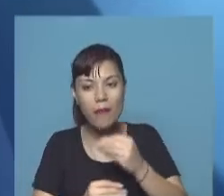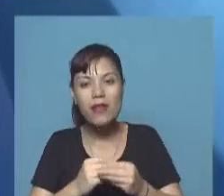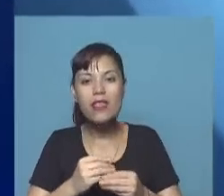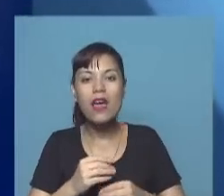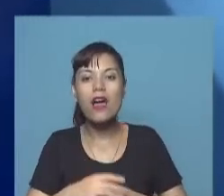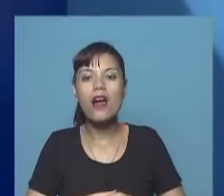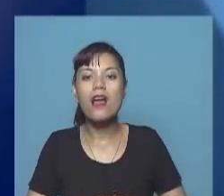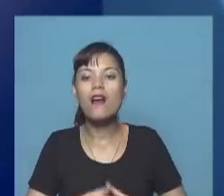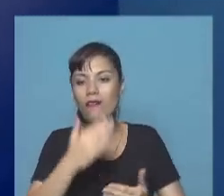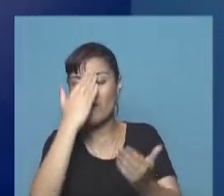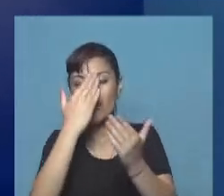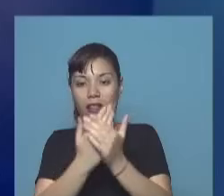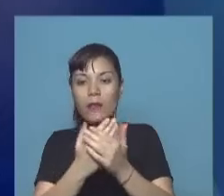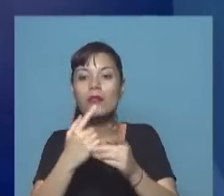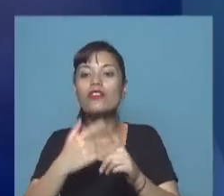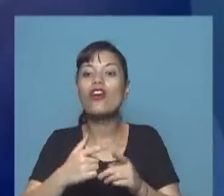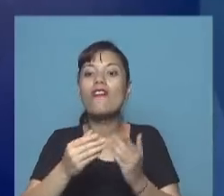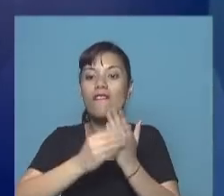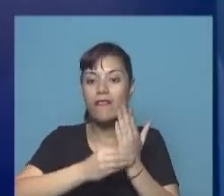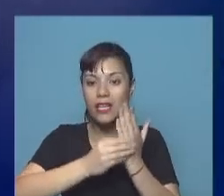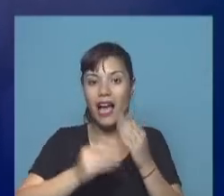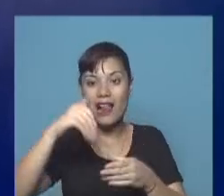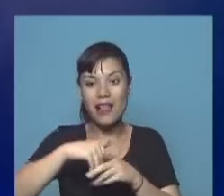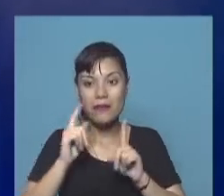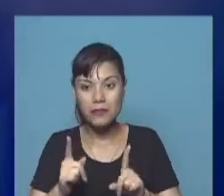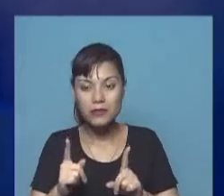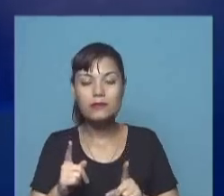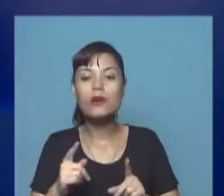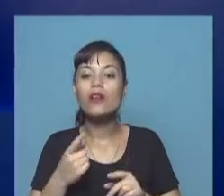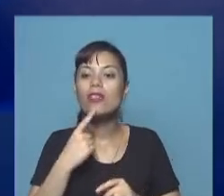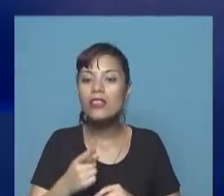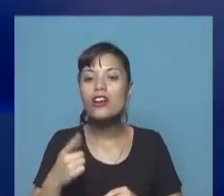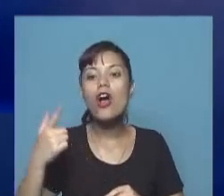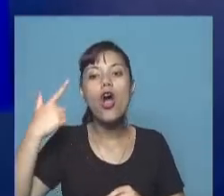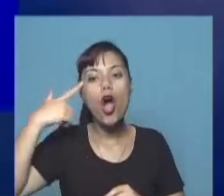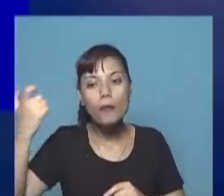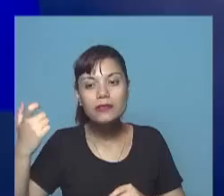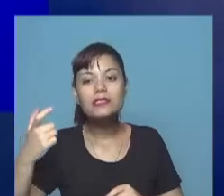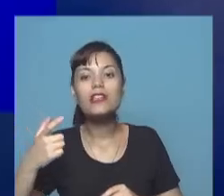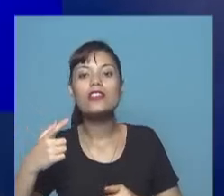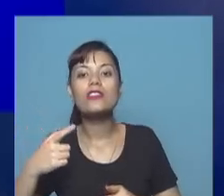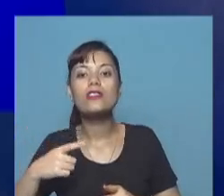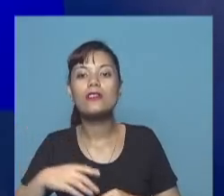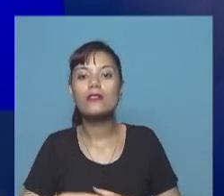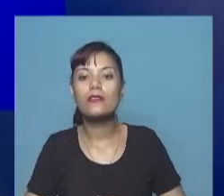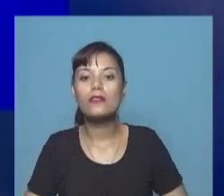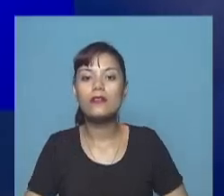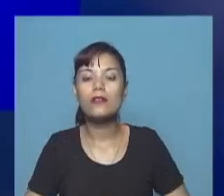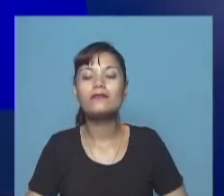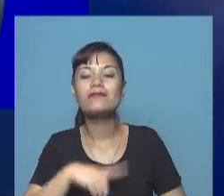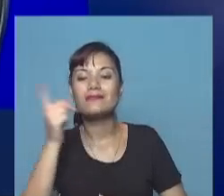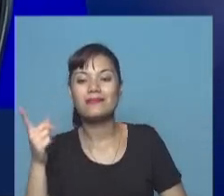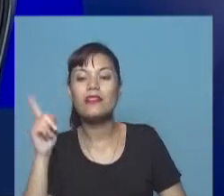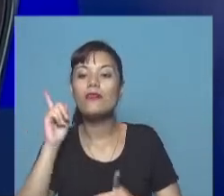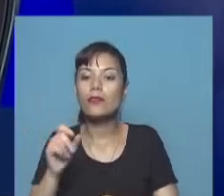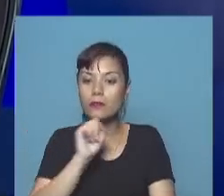fraguar un enfrentamiento. Para el fiscal que interviene en la causa, se trató de un homicidio, de un intento de homicidio calificado. El agresor